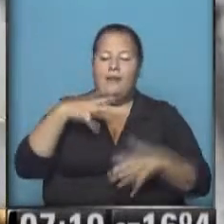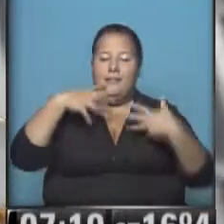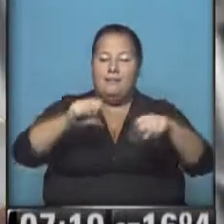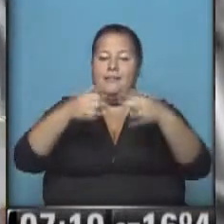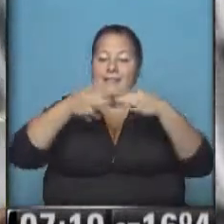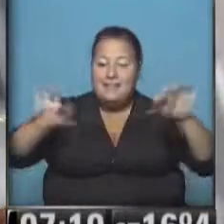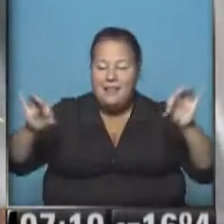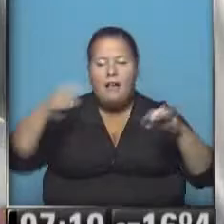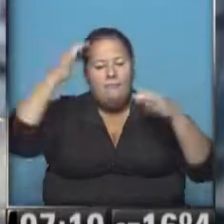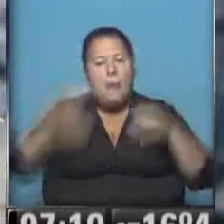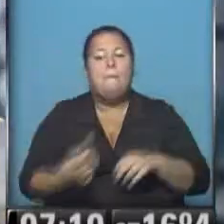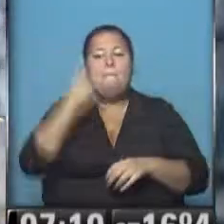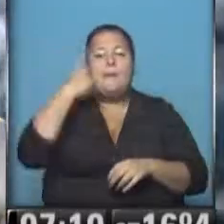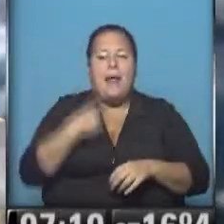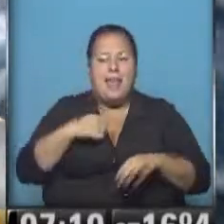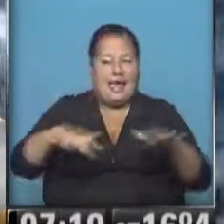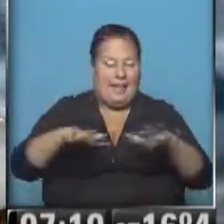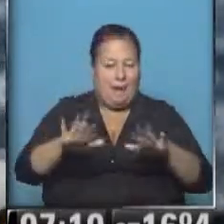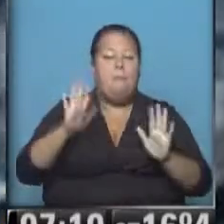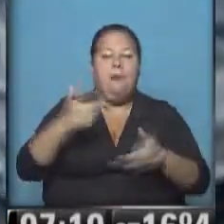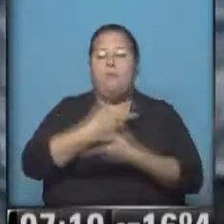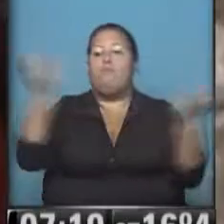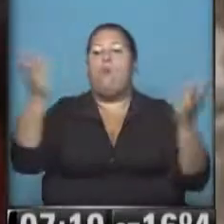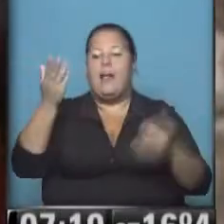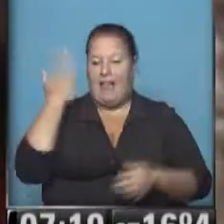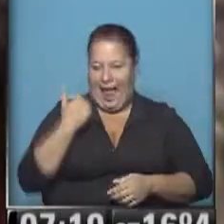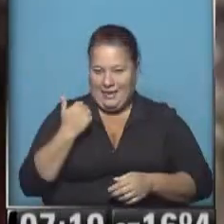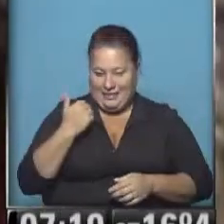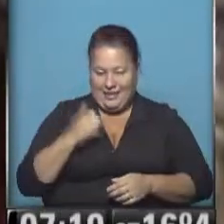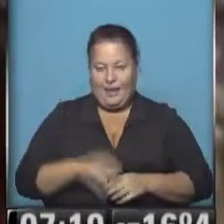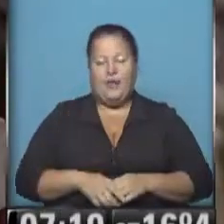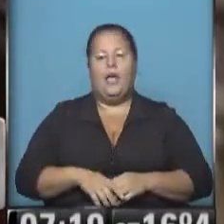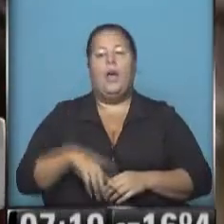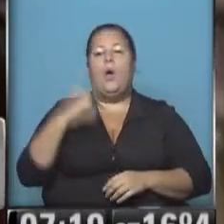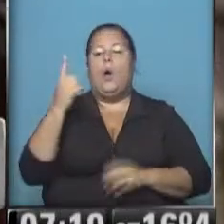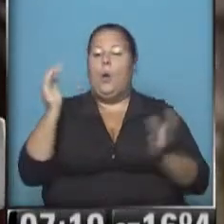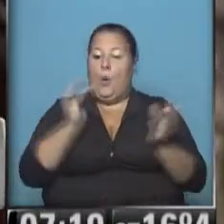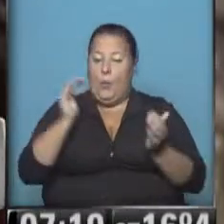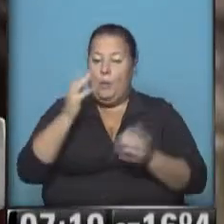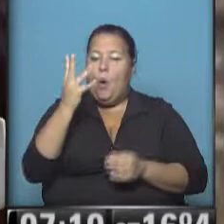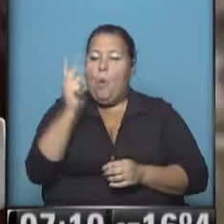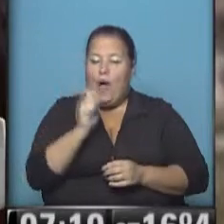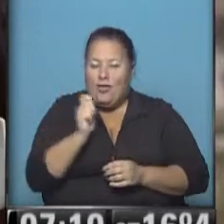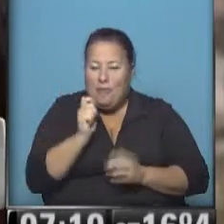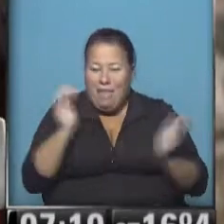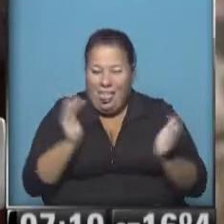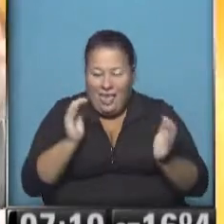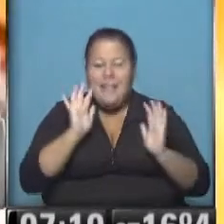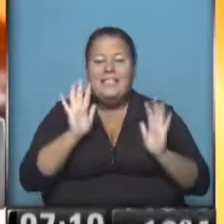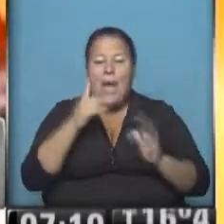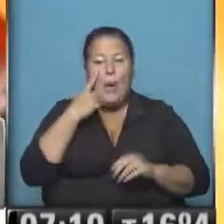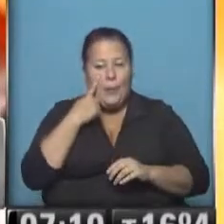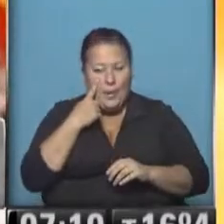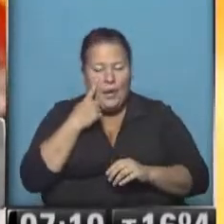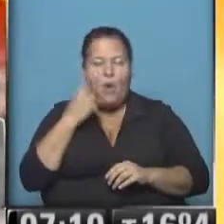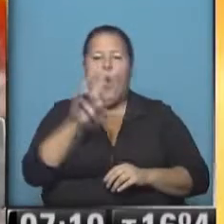rescate que fue en realidad el primer día del terremoto, pero que se dio a conocer el día de ayer. Un bebé de 4 meses nada más estaba vivo,